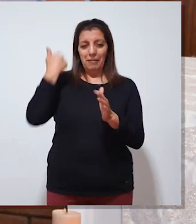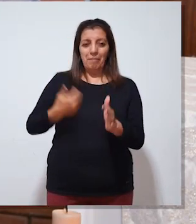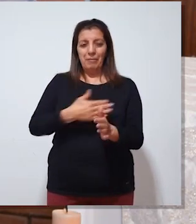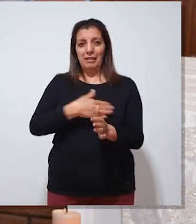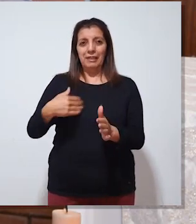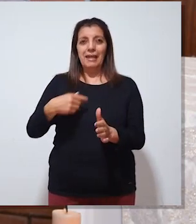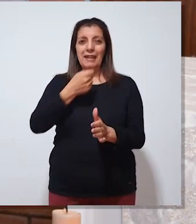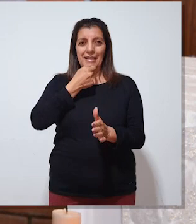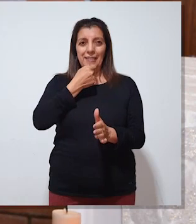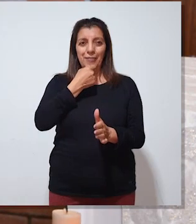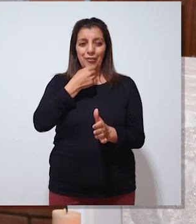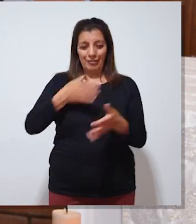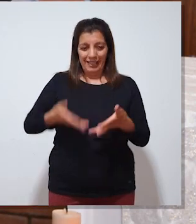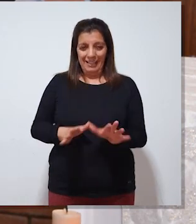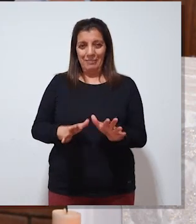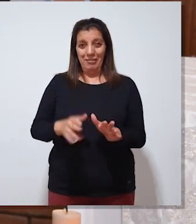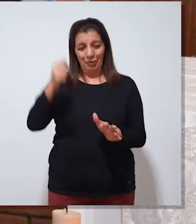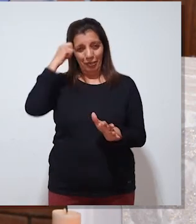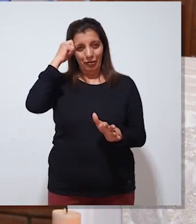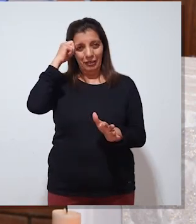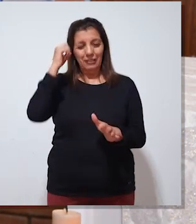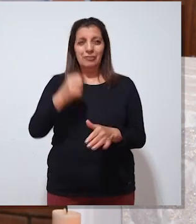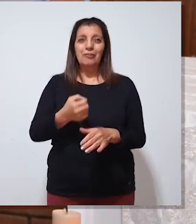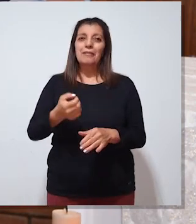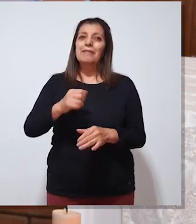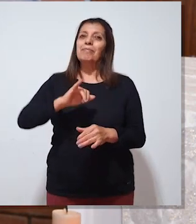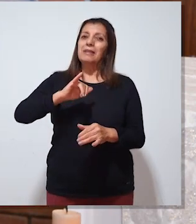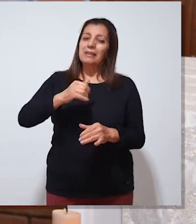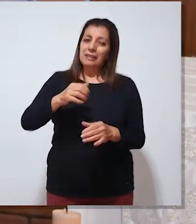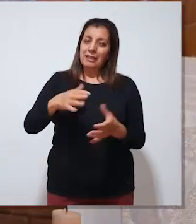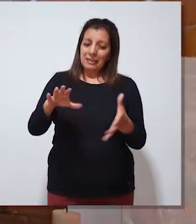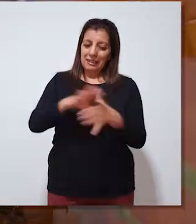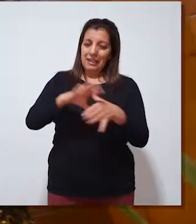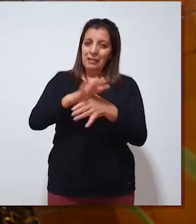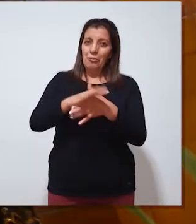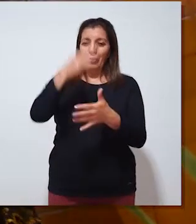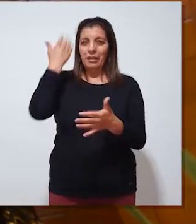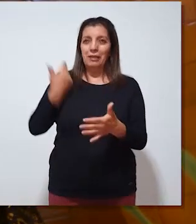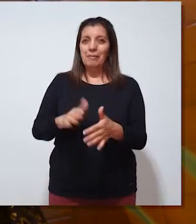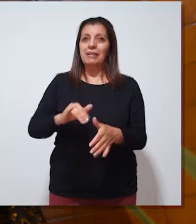le decimos sí al Señor, sí a su proyecto de amor.